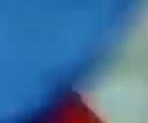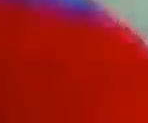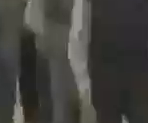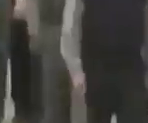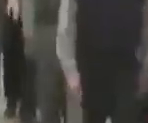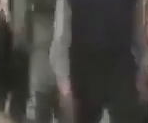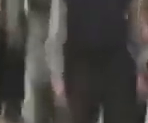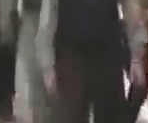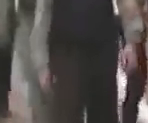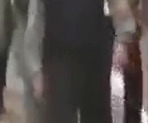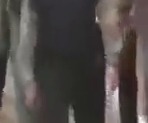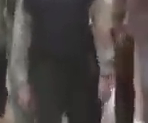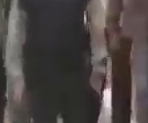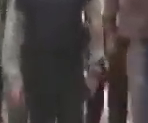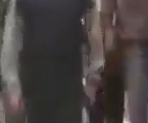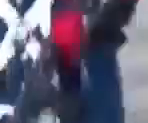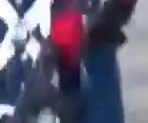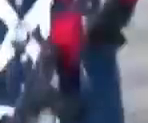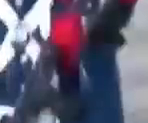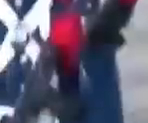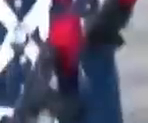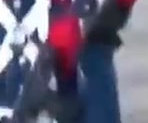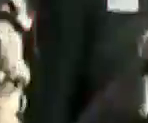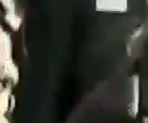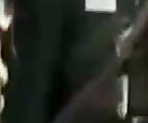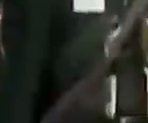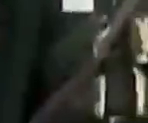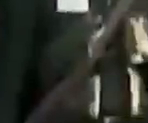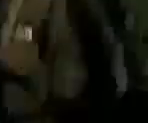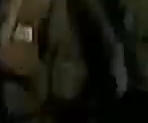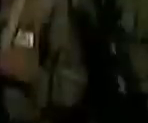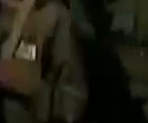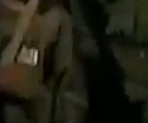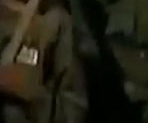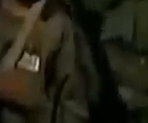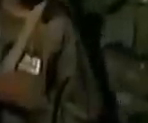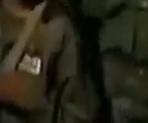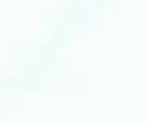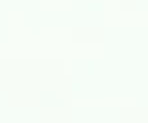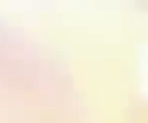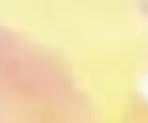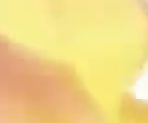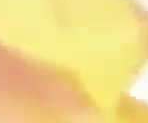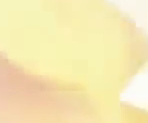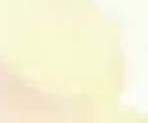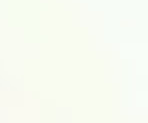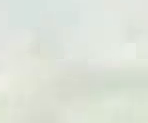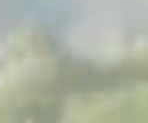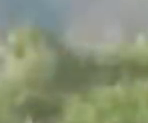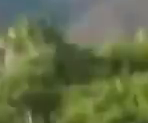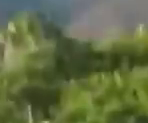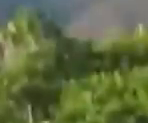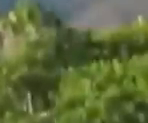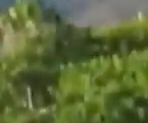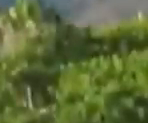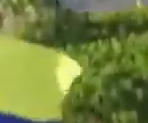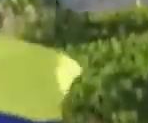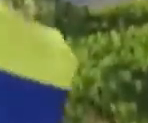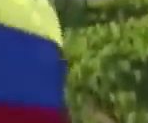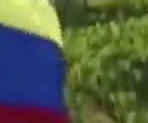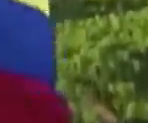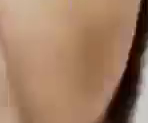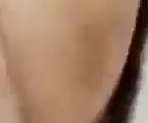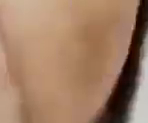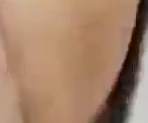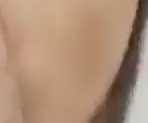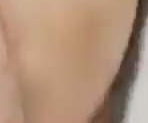caribeña. En el nombre de Bolívar y de los libertadores y las libertadoras. ¡Que viva la patria! ¡Que viva el